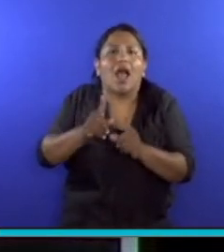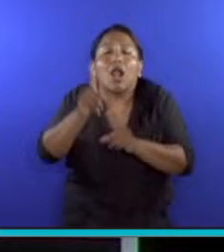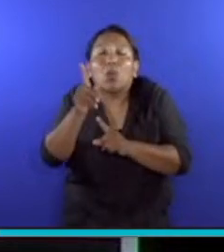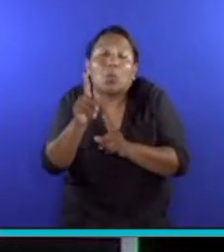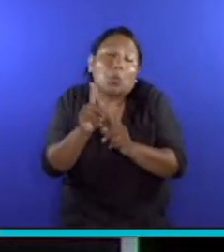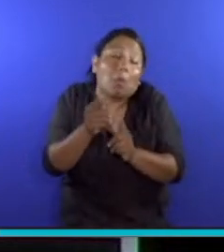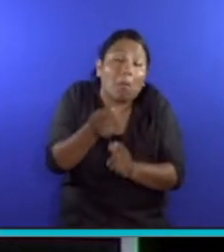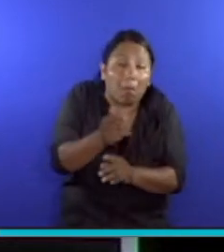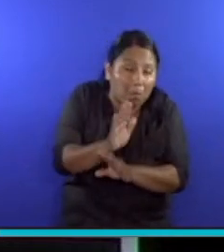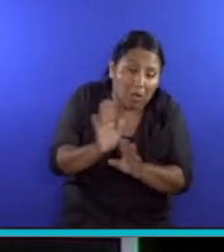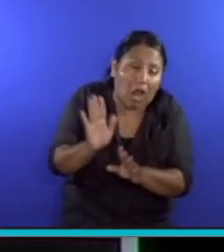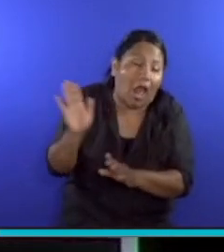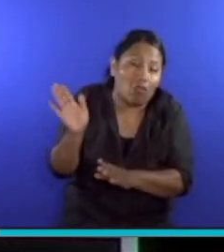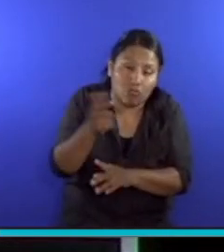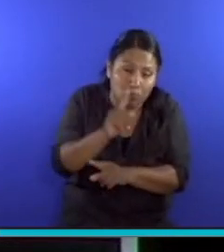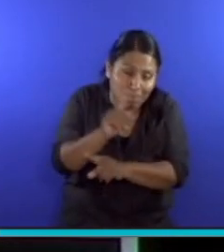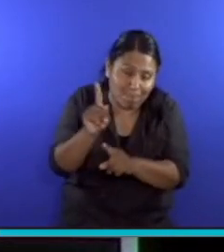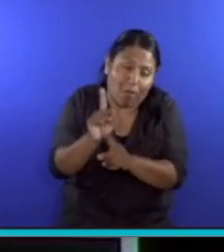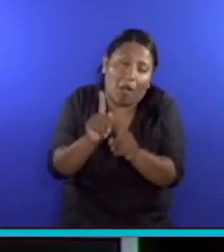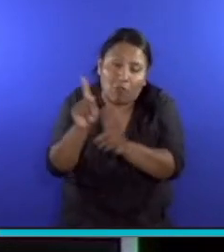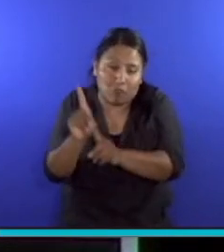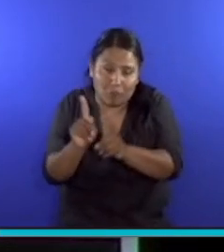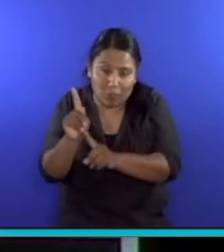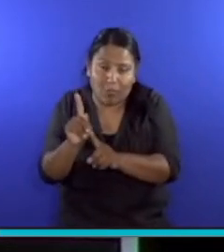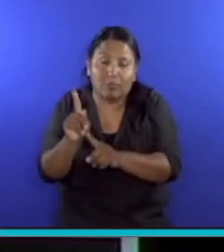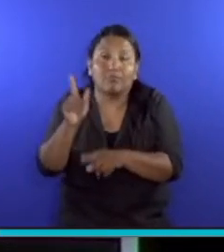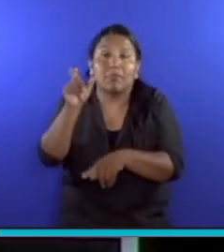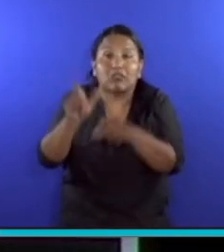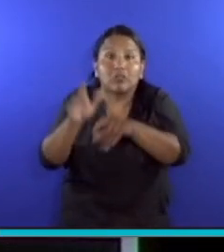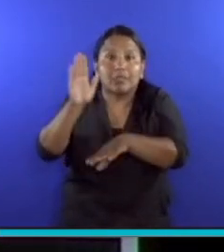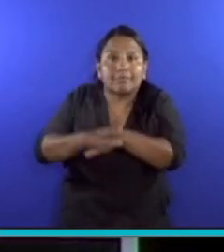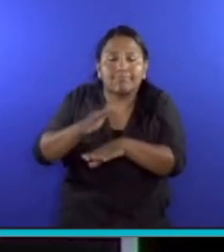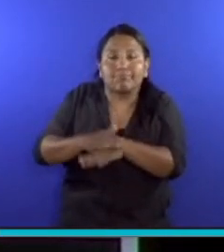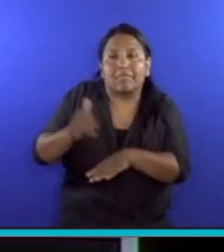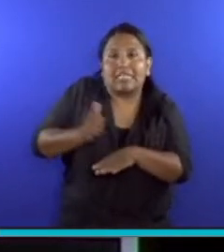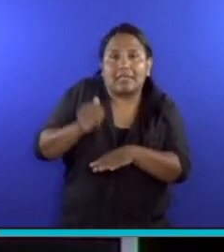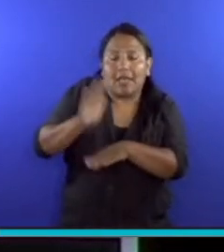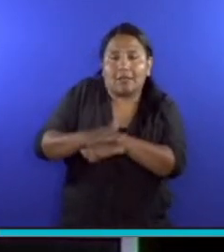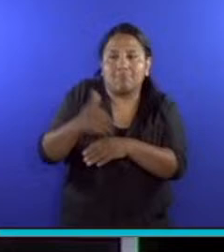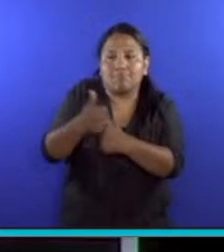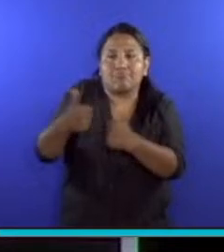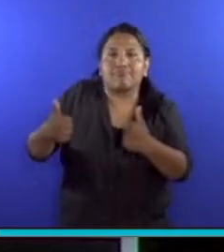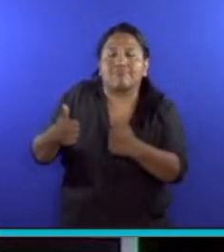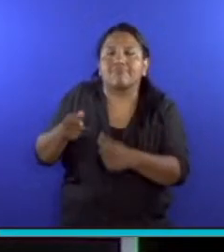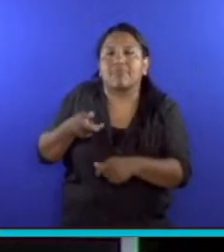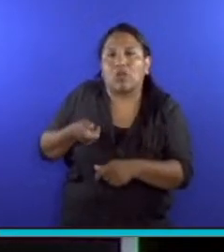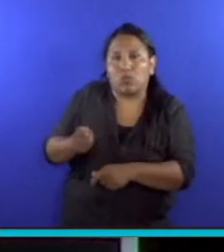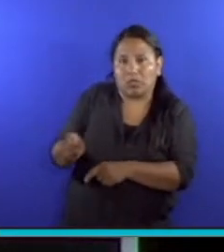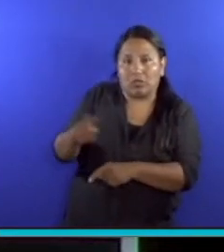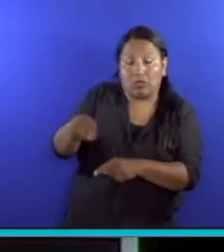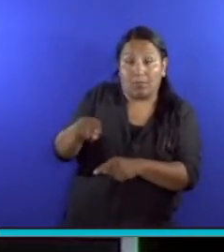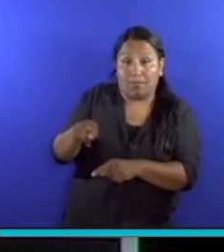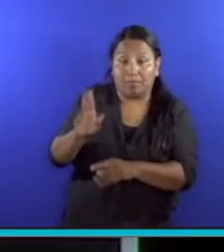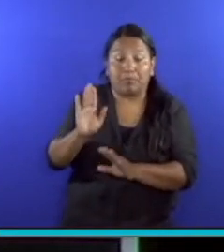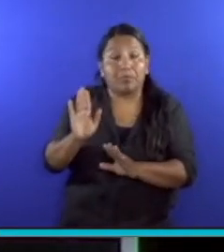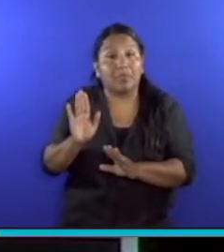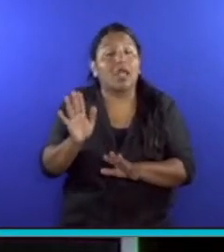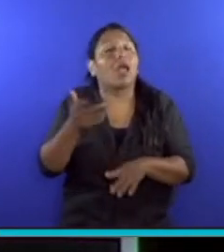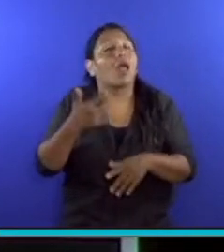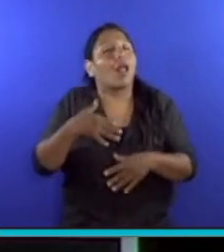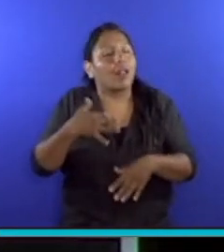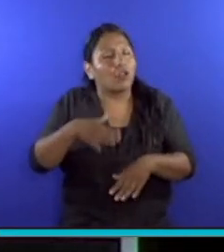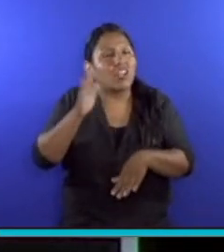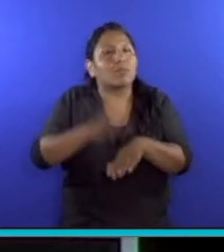no a muchos, de los responsables militares del golpe. No así a los responsables